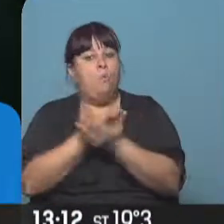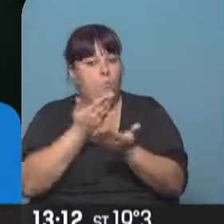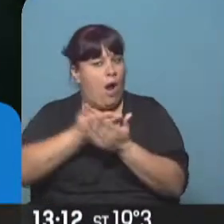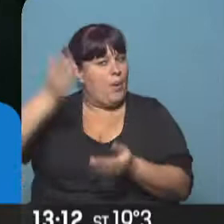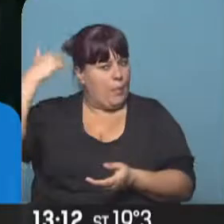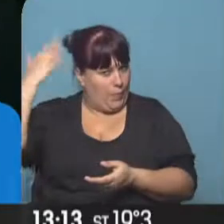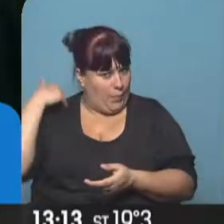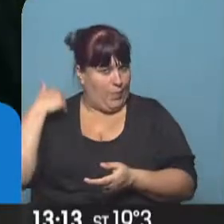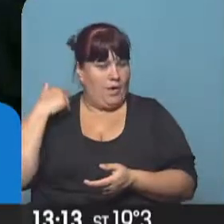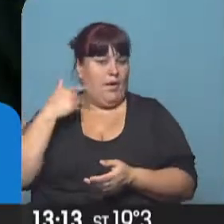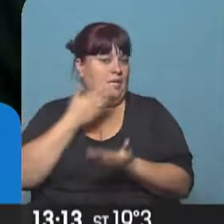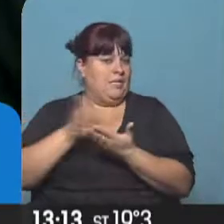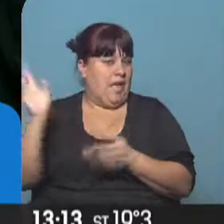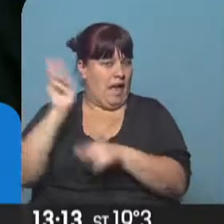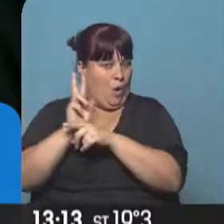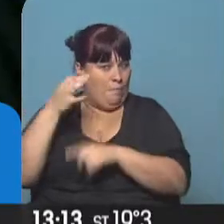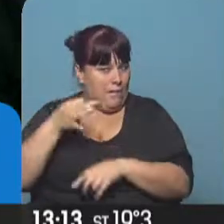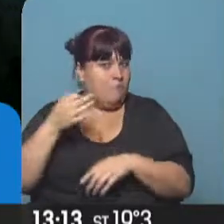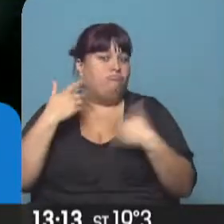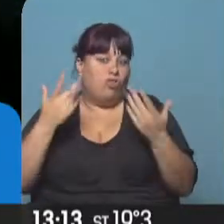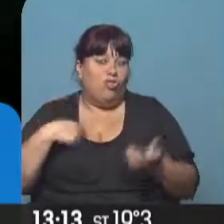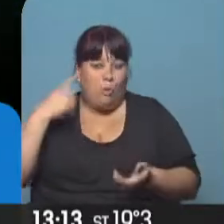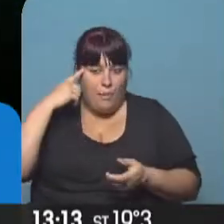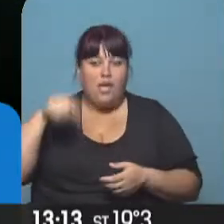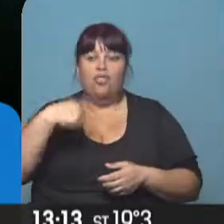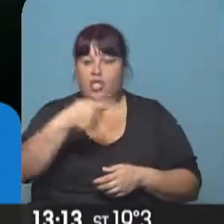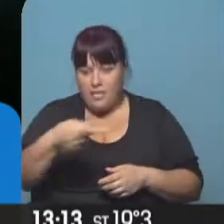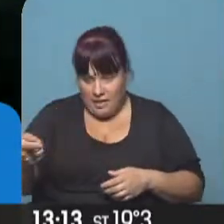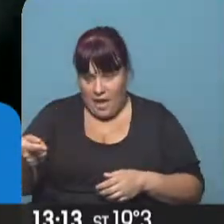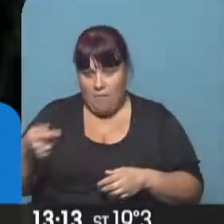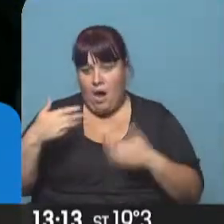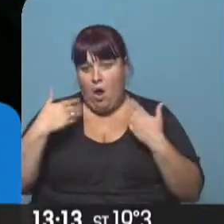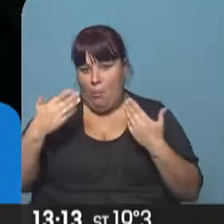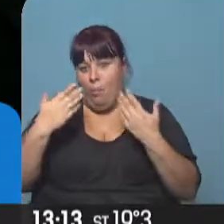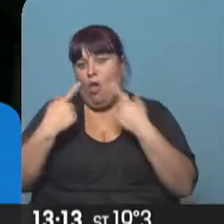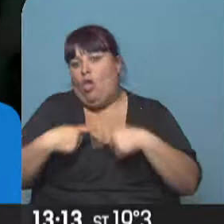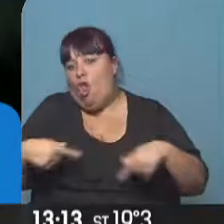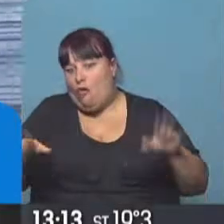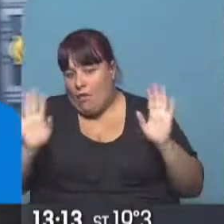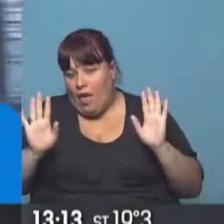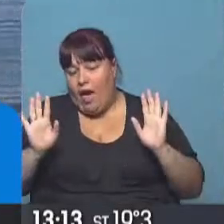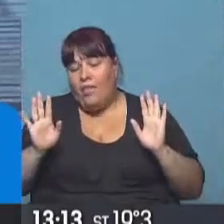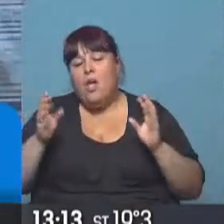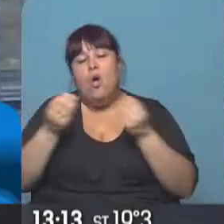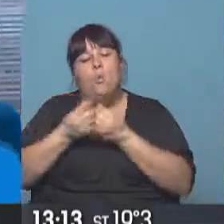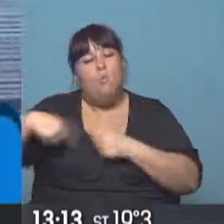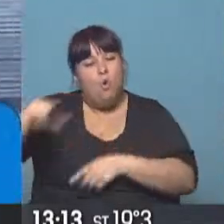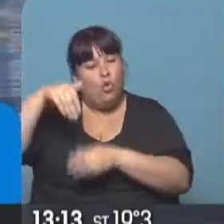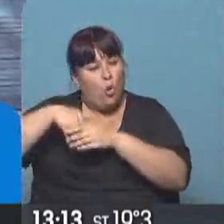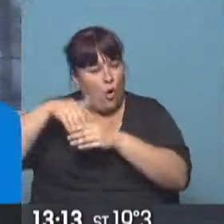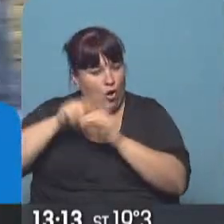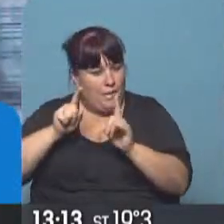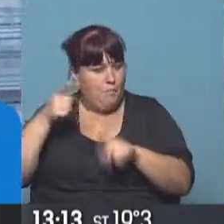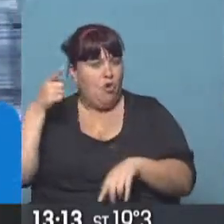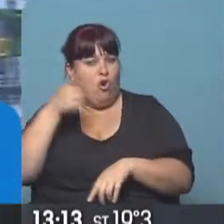su momento el desafuero, por lo tanto creo que la semana que viene pueden haber novedades, porque muchos de los que votaron